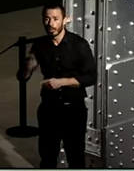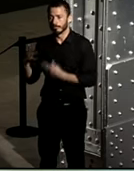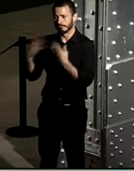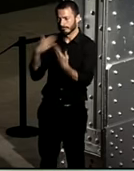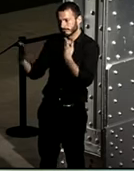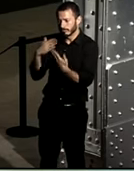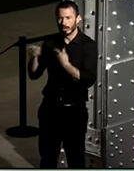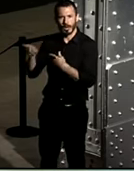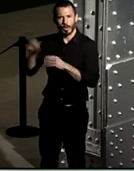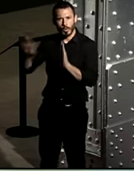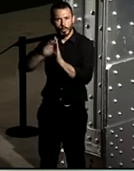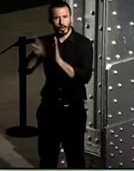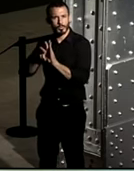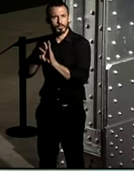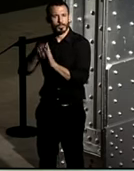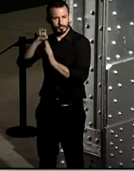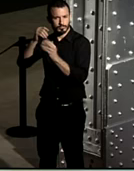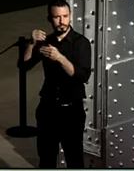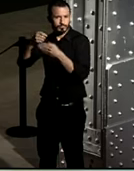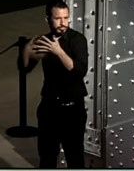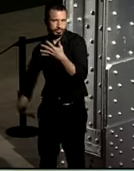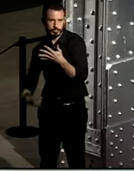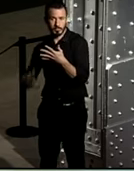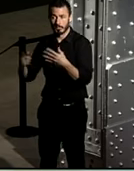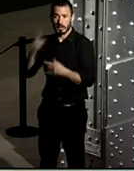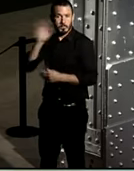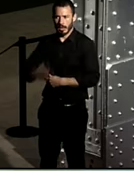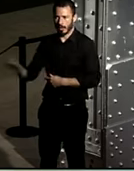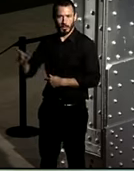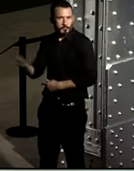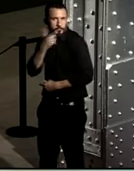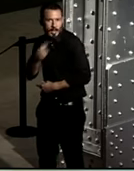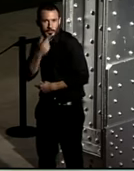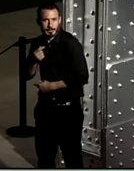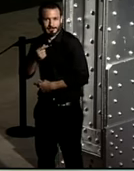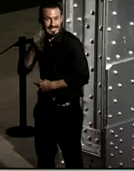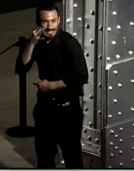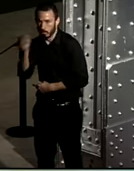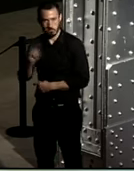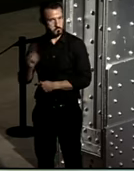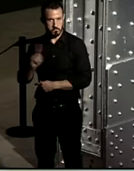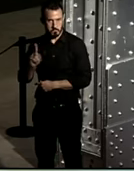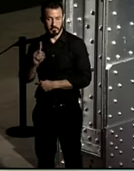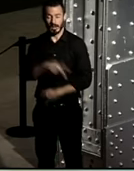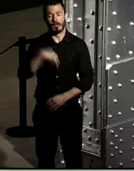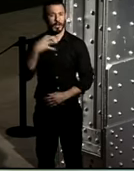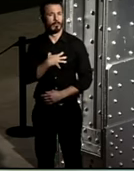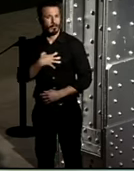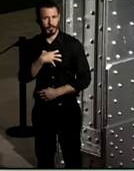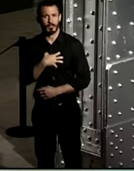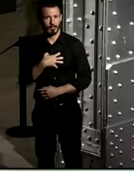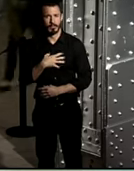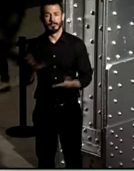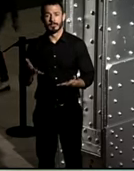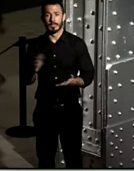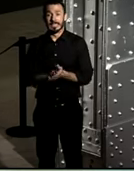currículum que dices a él no le debe costar, pues le cuesta, ¿no? También. En general cuesta. ¿Qué ocurre con